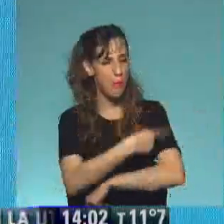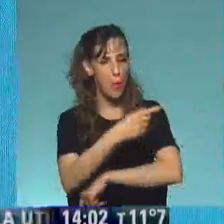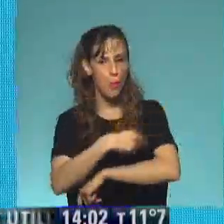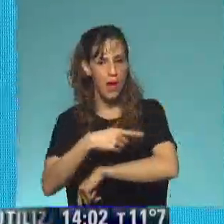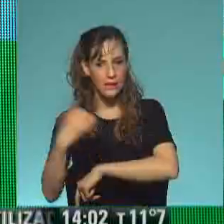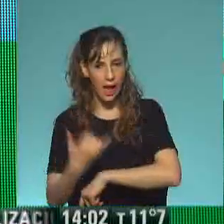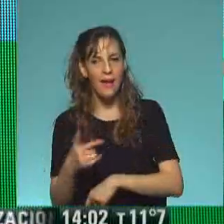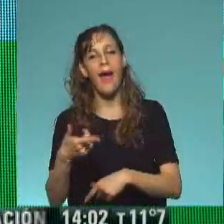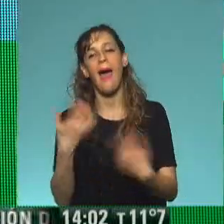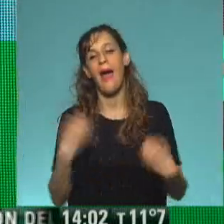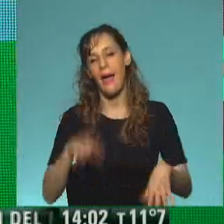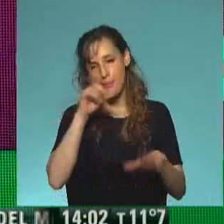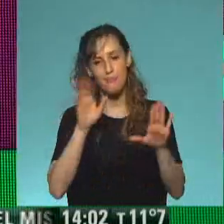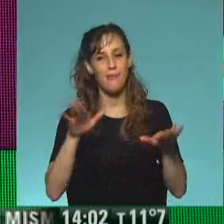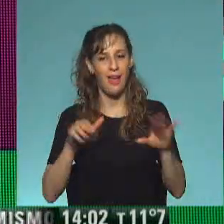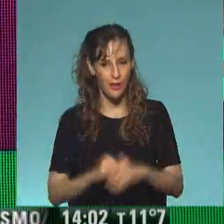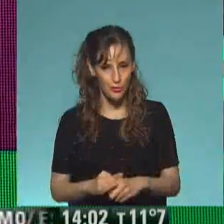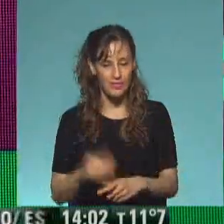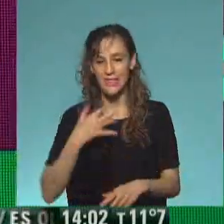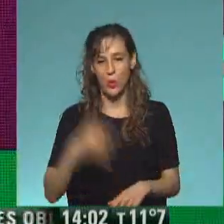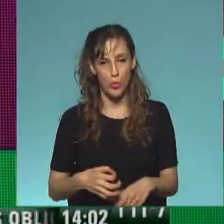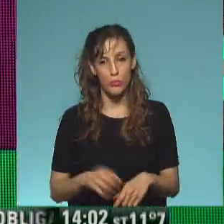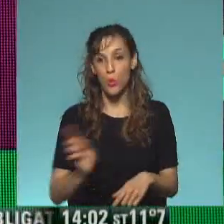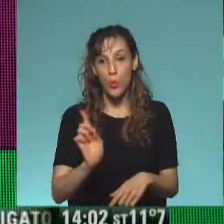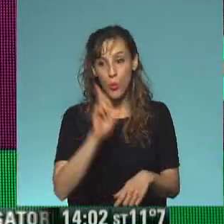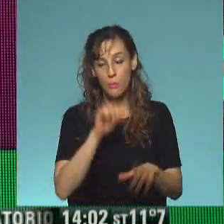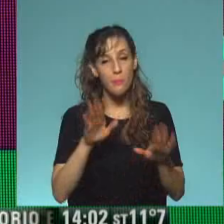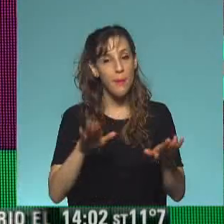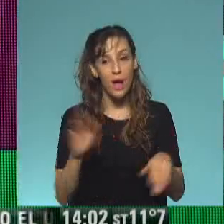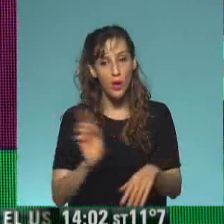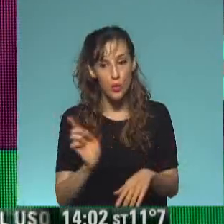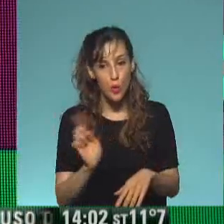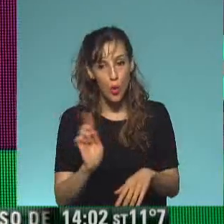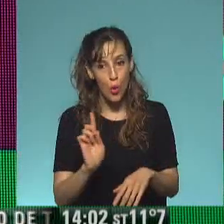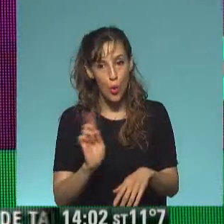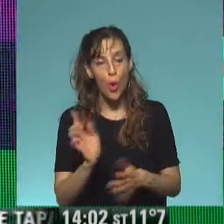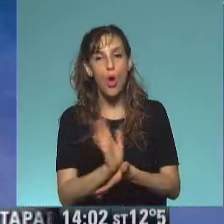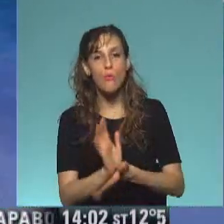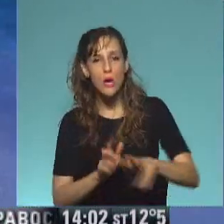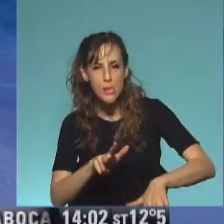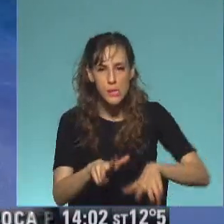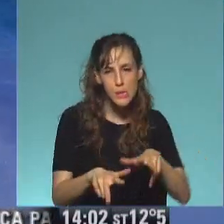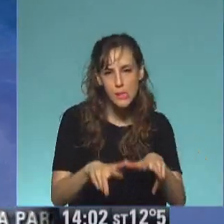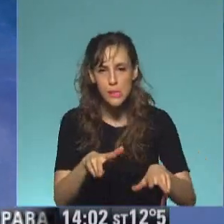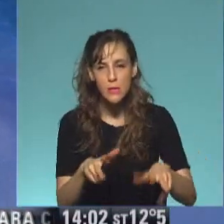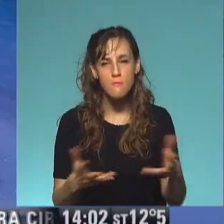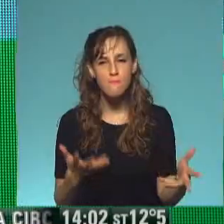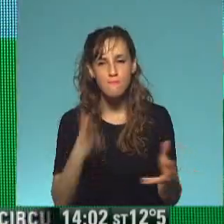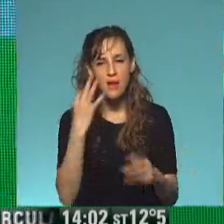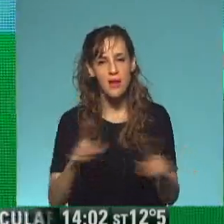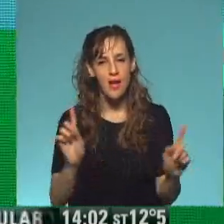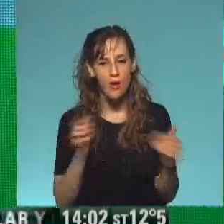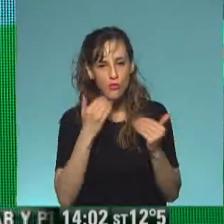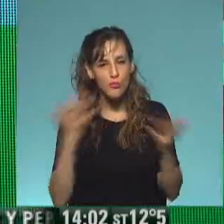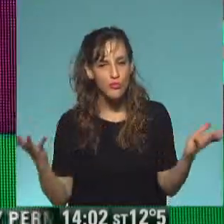sí, plumas. Es un pájaro. Un ave tiene que ser. No, era un pájaro porque como medio que se arrastraba por el piso. Era como una cosa extraña. Igual